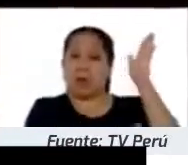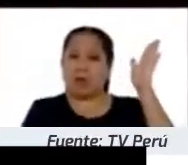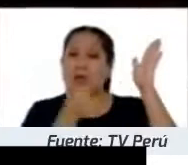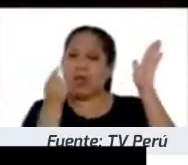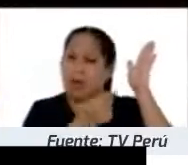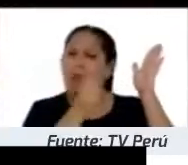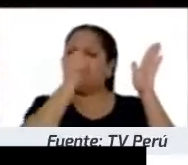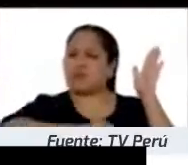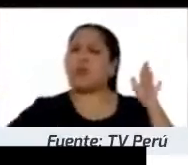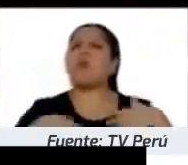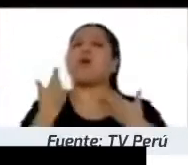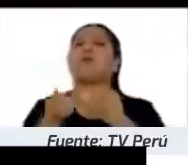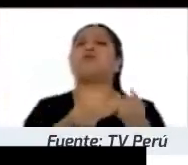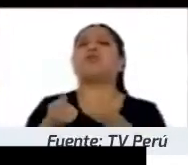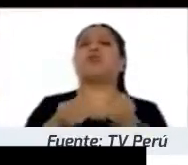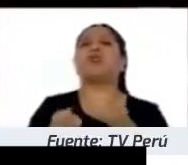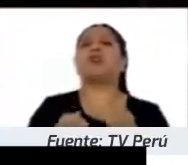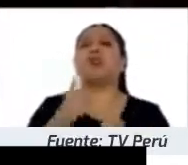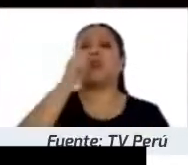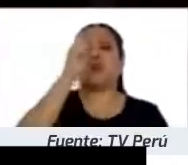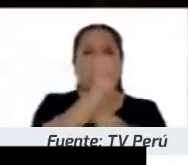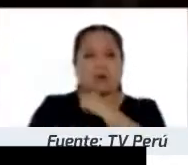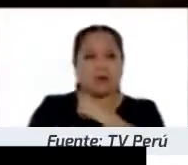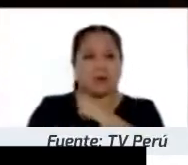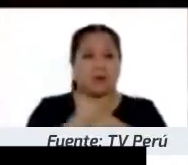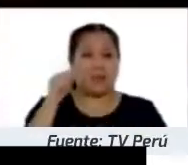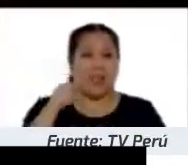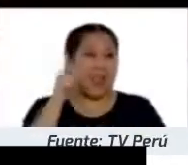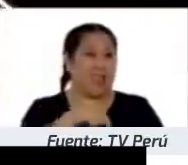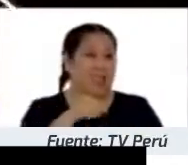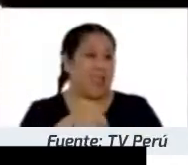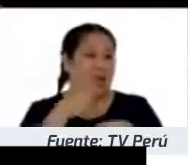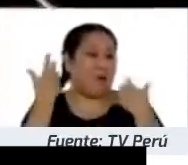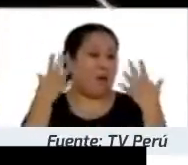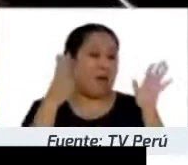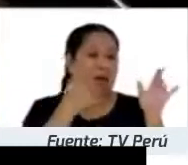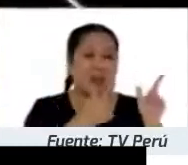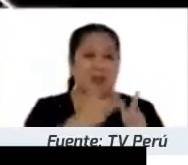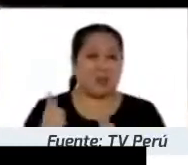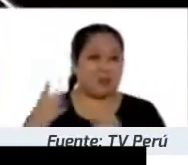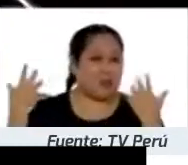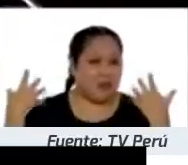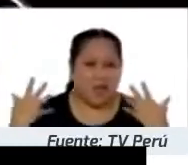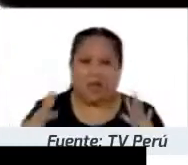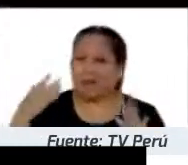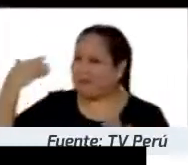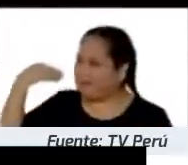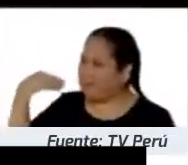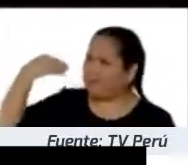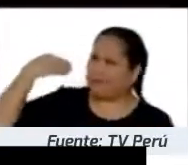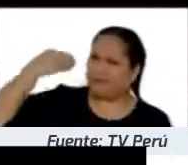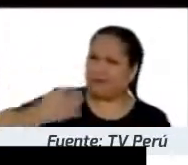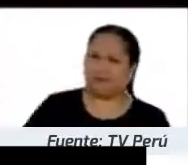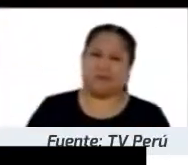pueden conducir un país. Han tenido el tiempo suficiente. Ha habido el